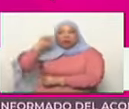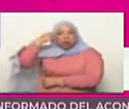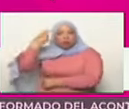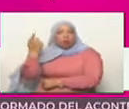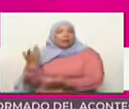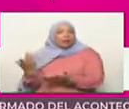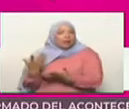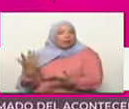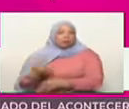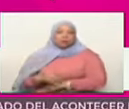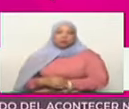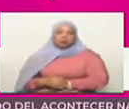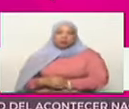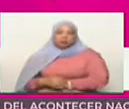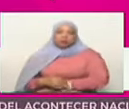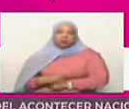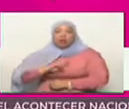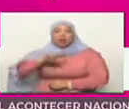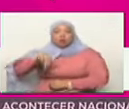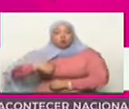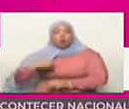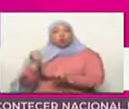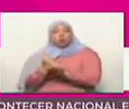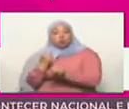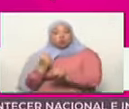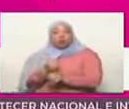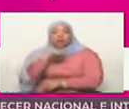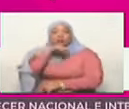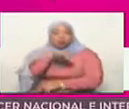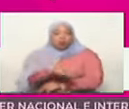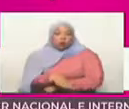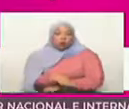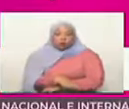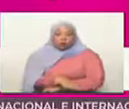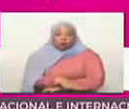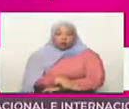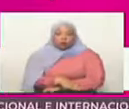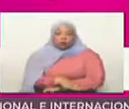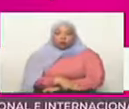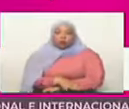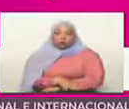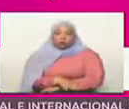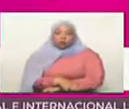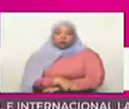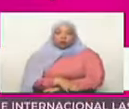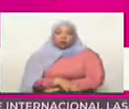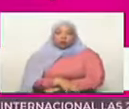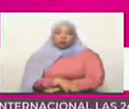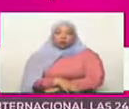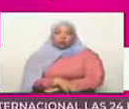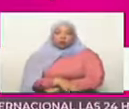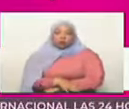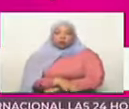días? Bueno, para nosotros fue algo histórico, porque desde que se